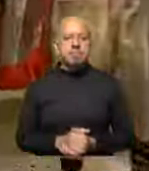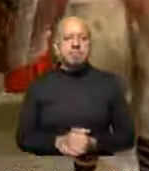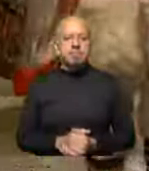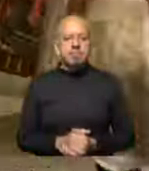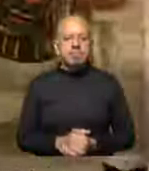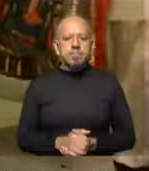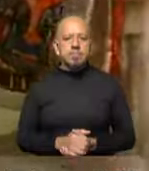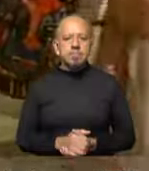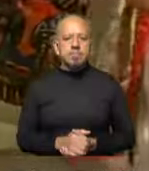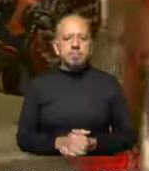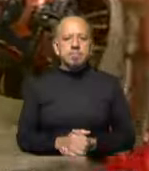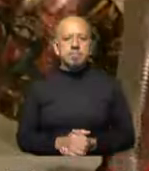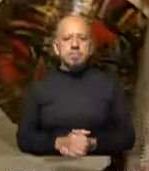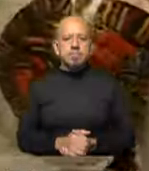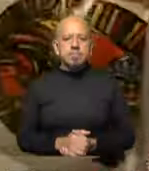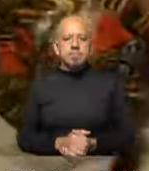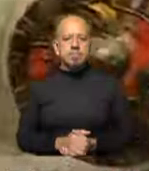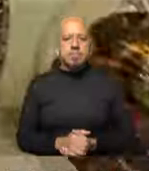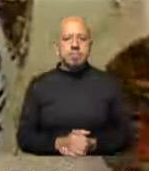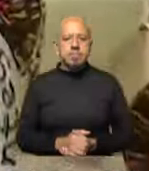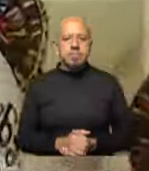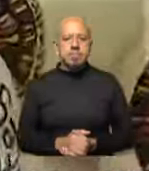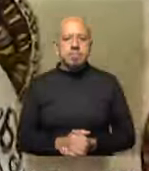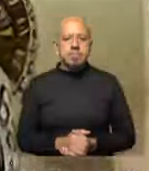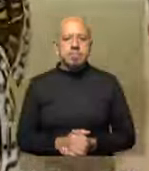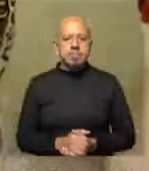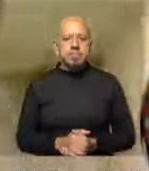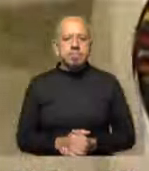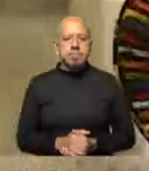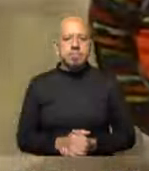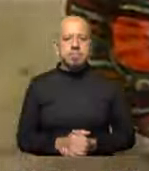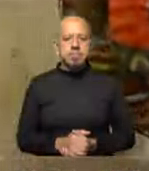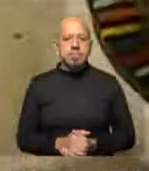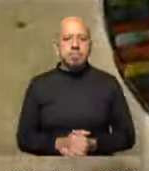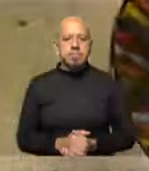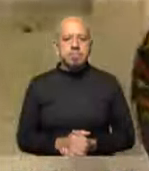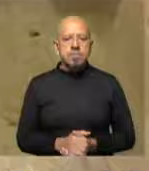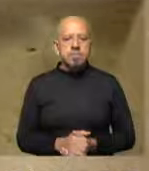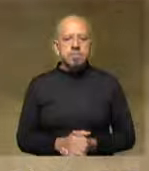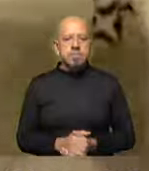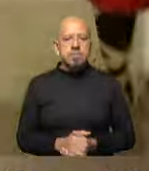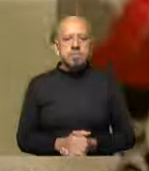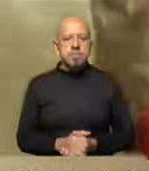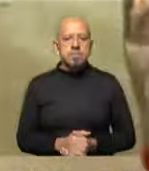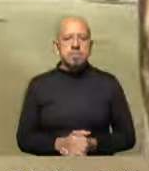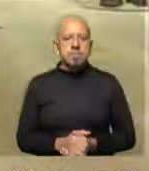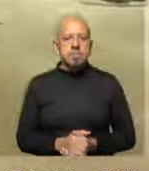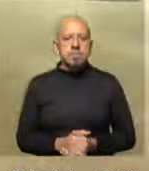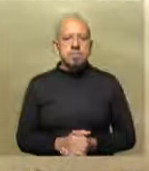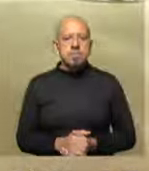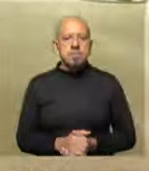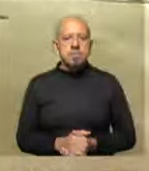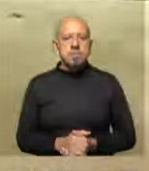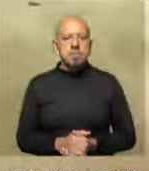entonces habl Florencia gularte integración volvemos a estudios por ahora y vamos a ver si en un ratito podemos avanzar más